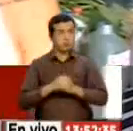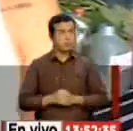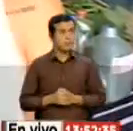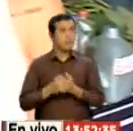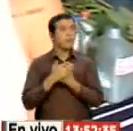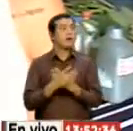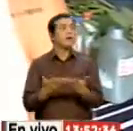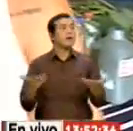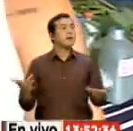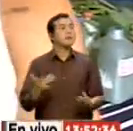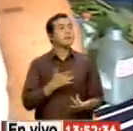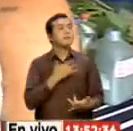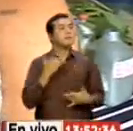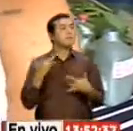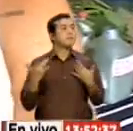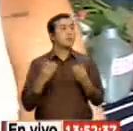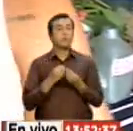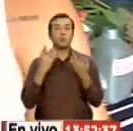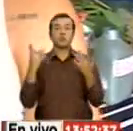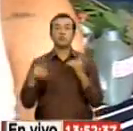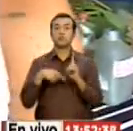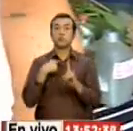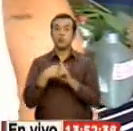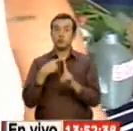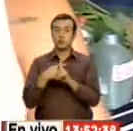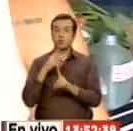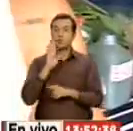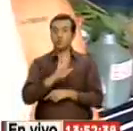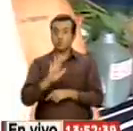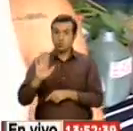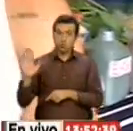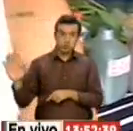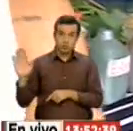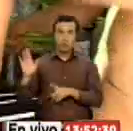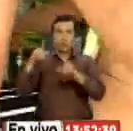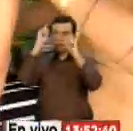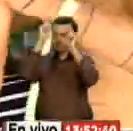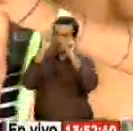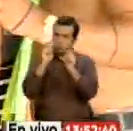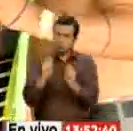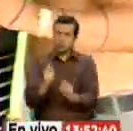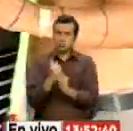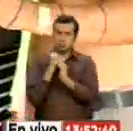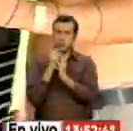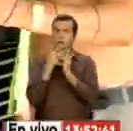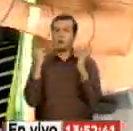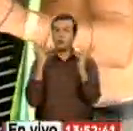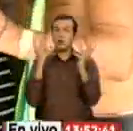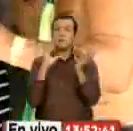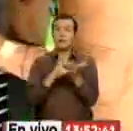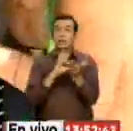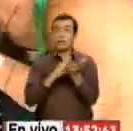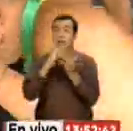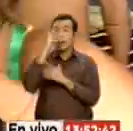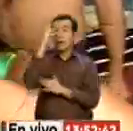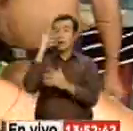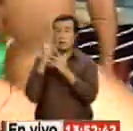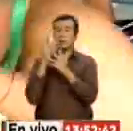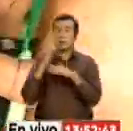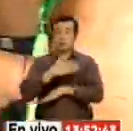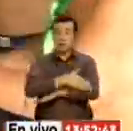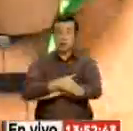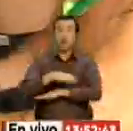te llenan de mucha energía mediante sus rituales. Los chamanes o médicos antiguos permanecerán en las